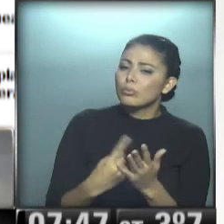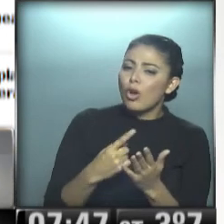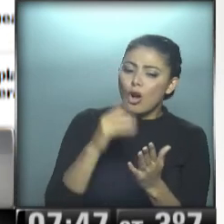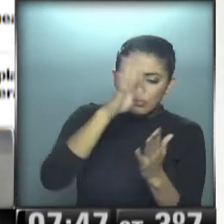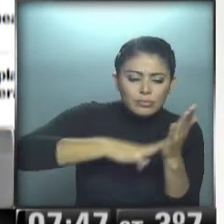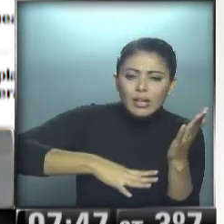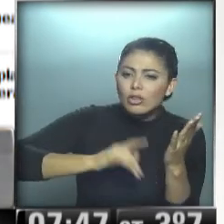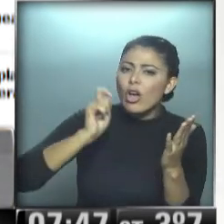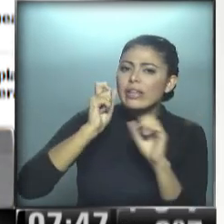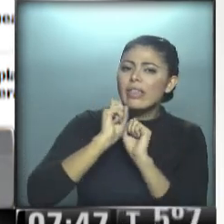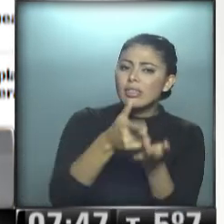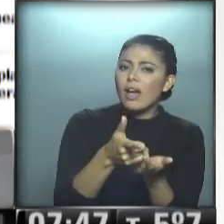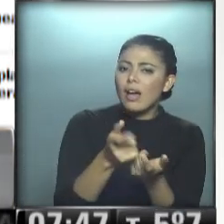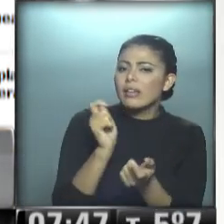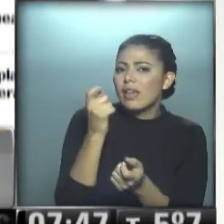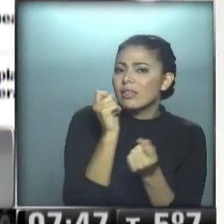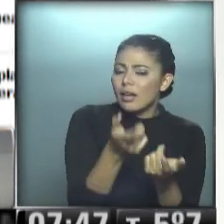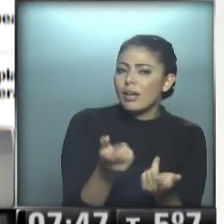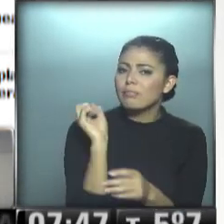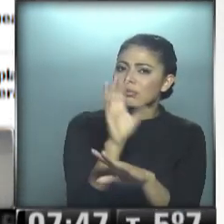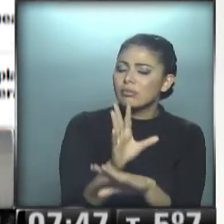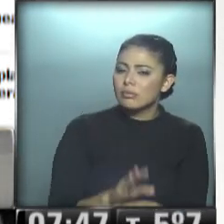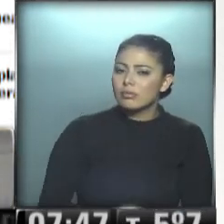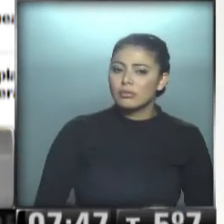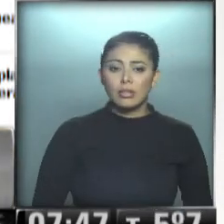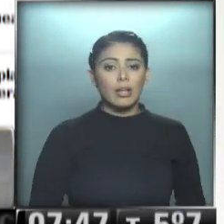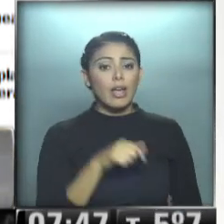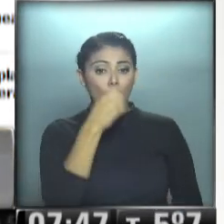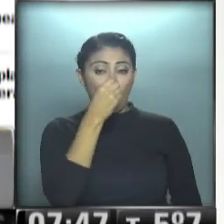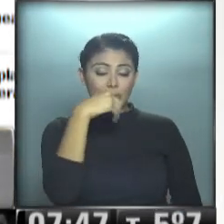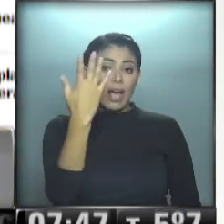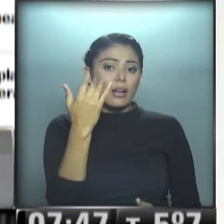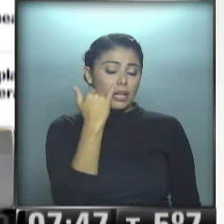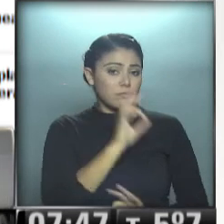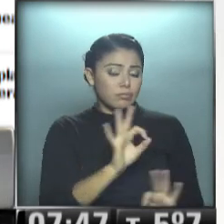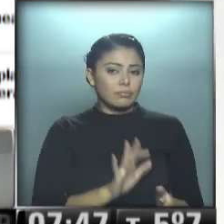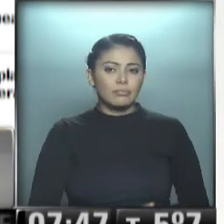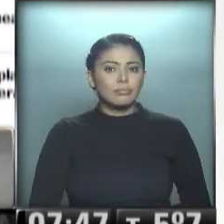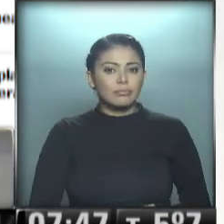telegrama, ¿quién lo envió el telegrama? Y es oficial, así que ya está.